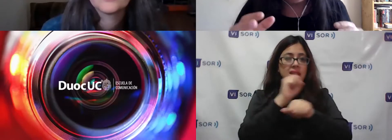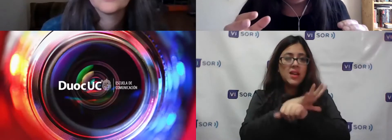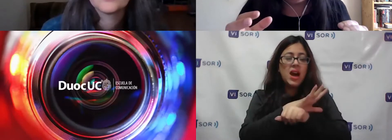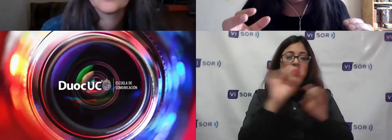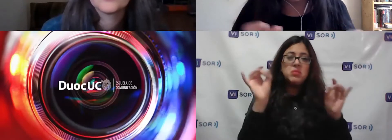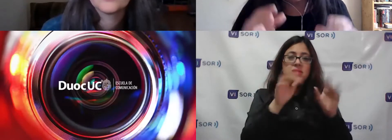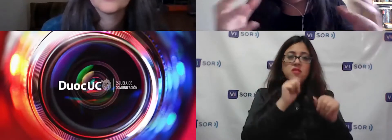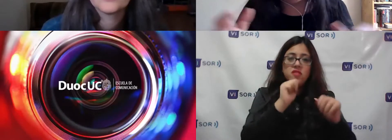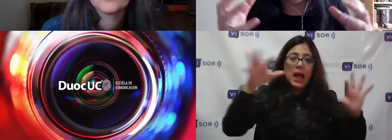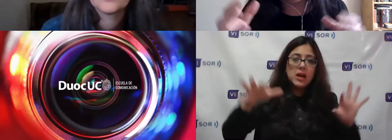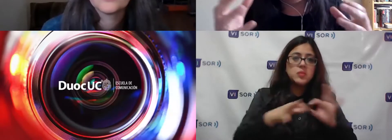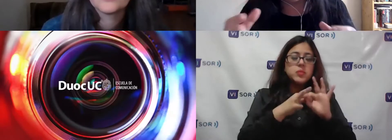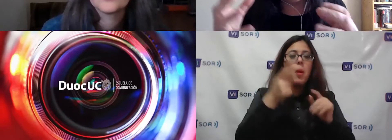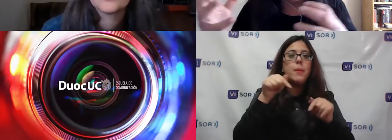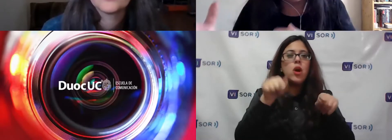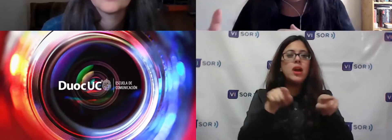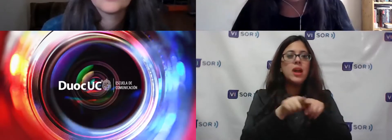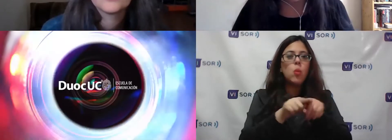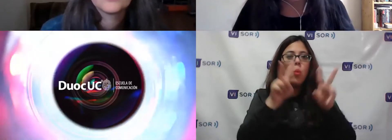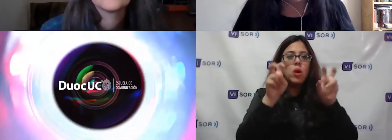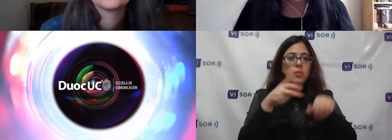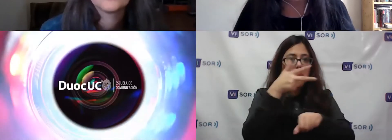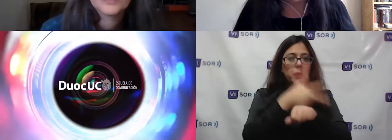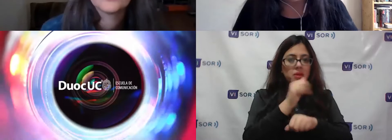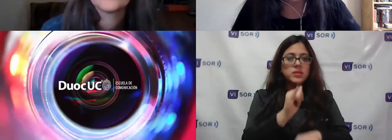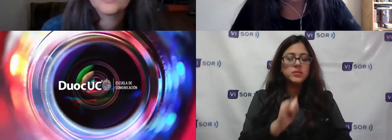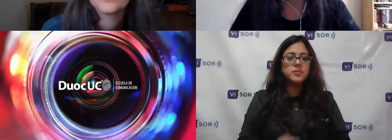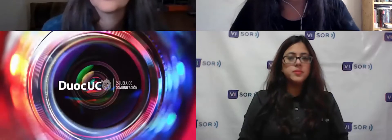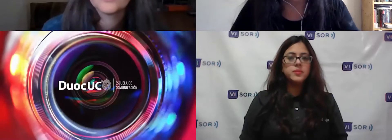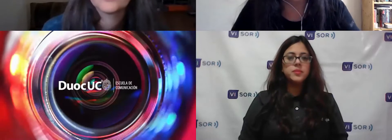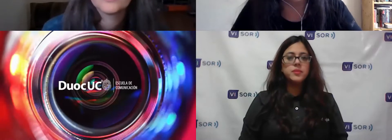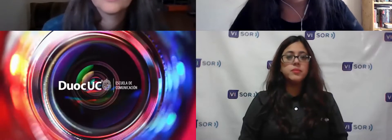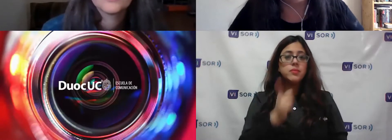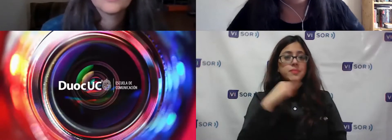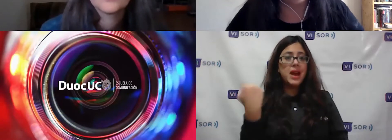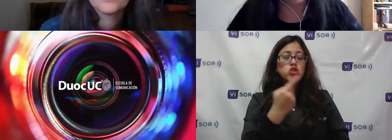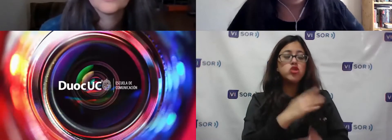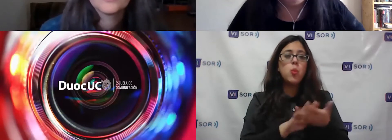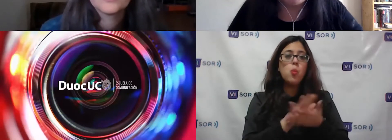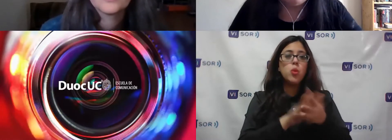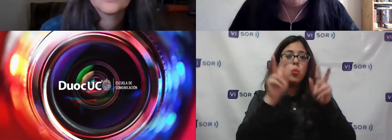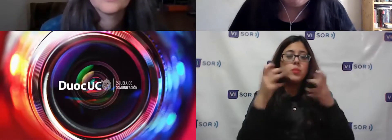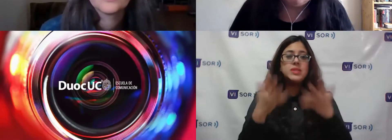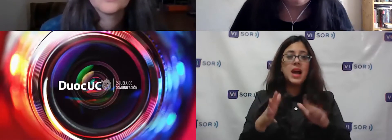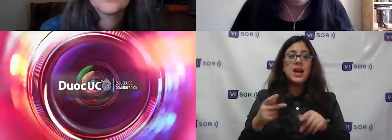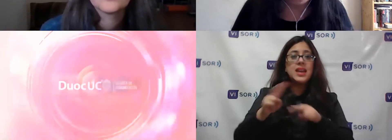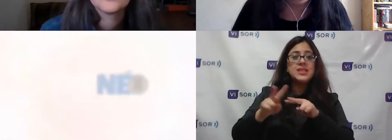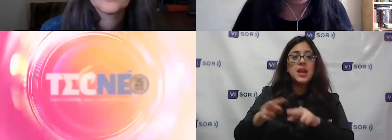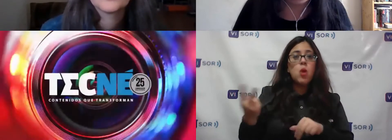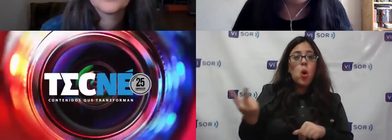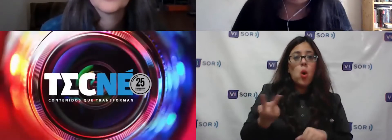pero dentro todo la gran parte del material sino a nosotros por ejemplo nos pasó con una película que ccoo dirigimos condiciona para niza